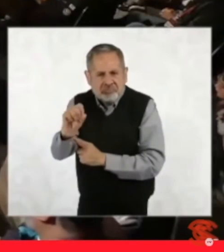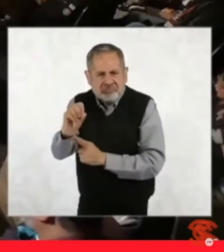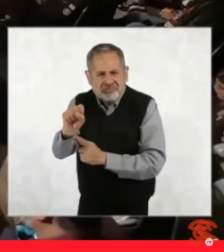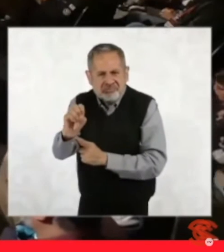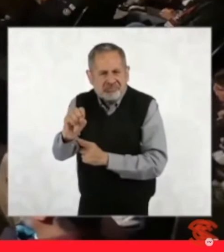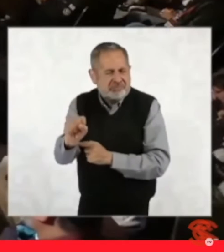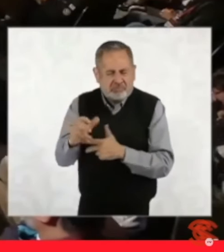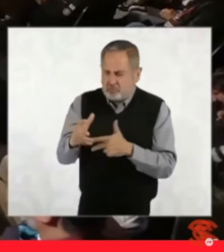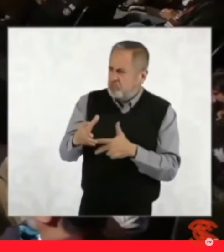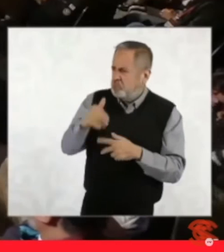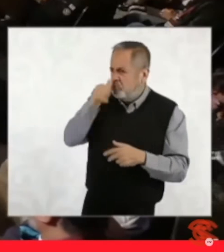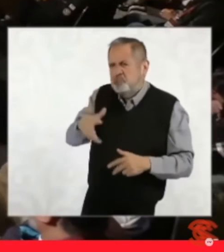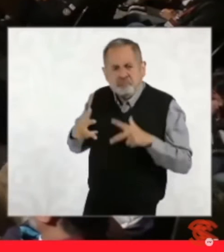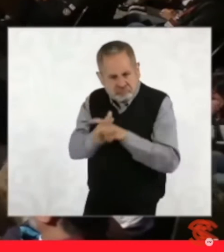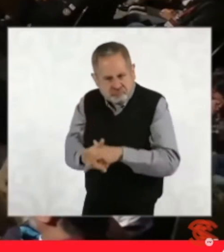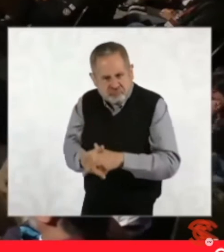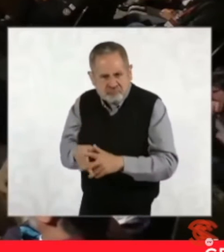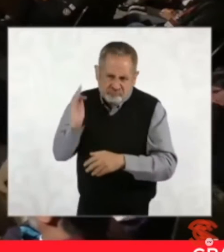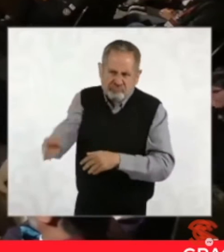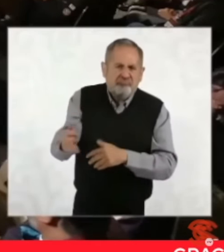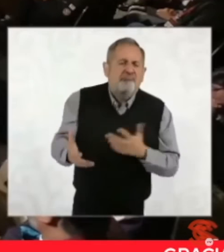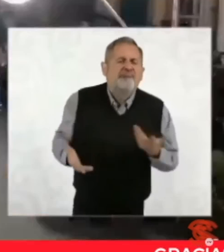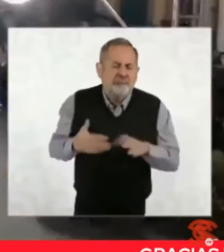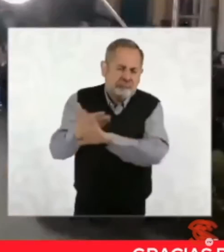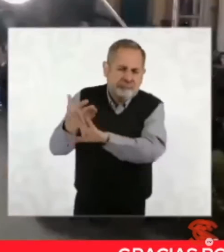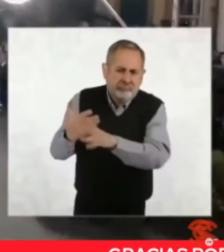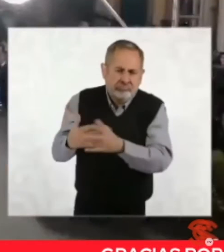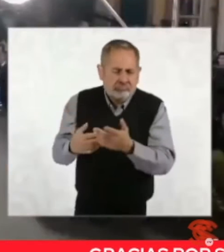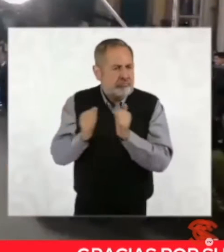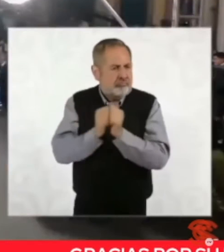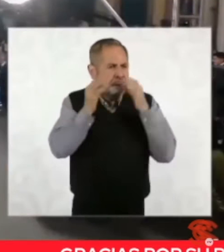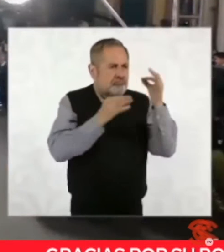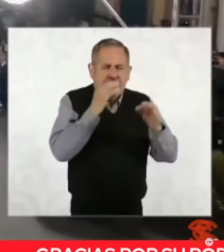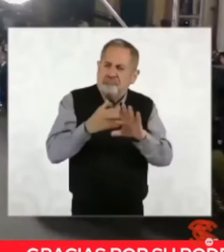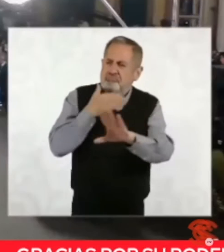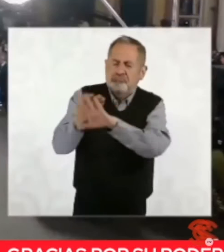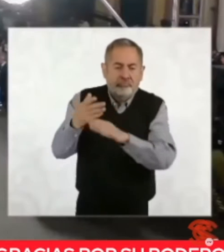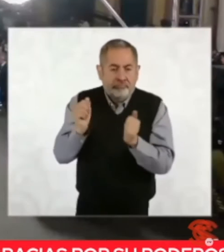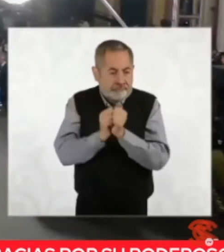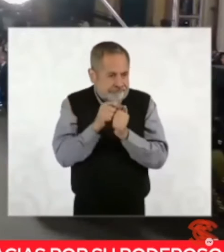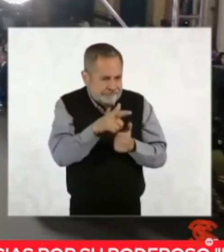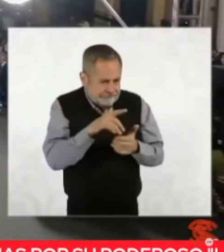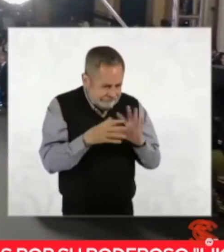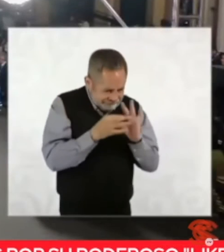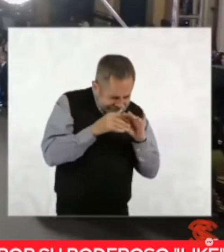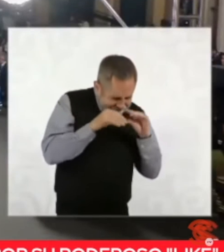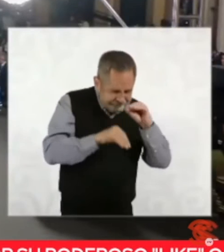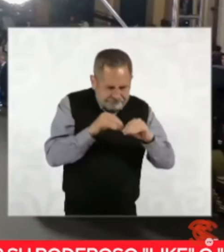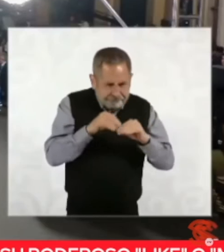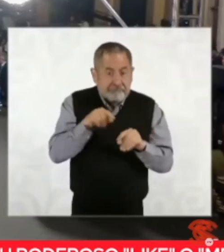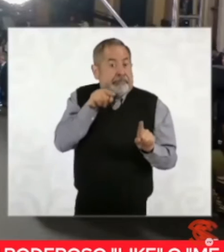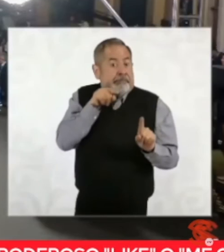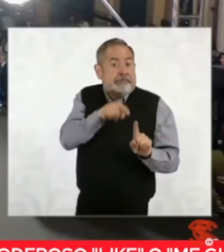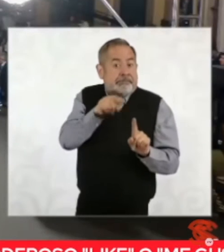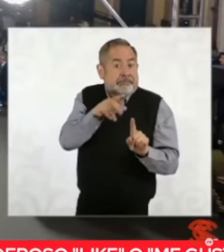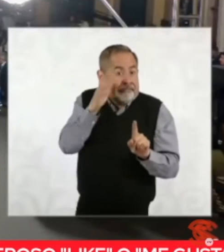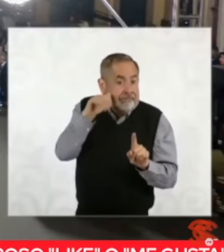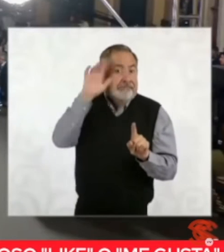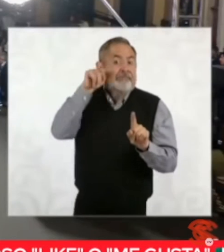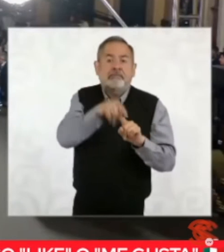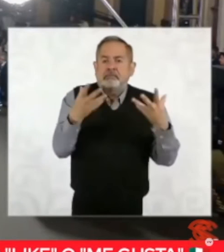la campaña, a través de un funcionario de inteligencia que había trabajado con